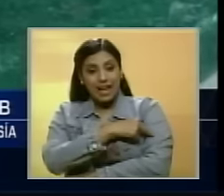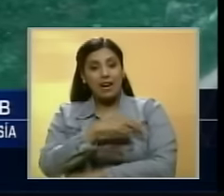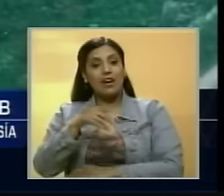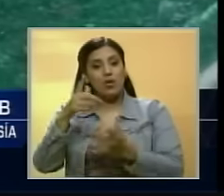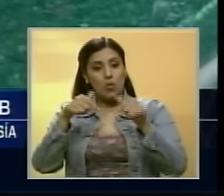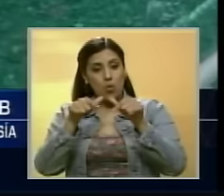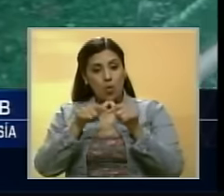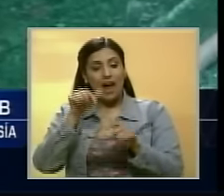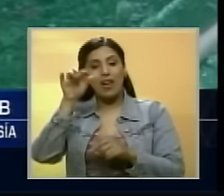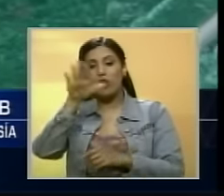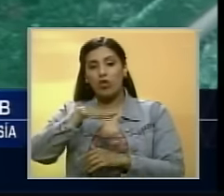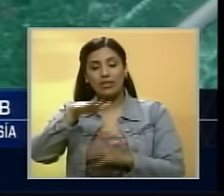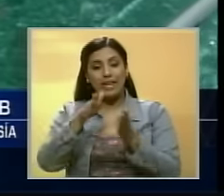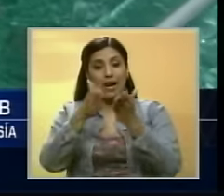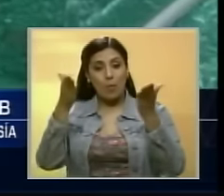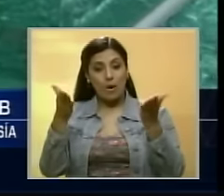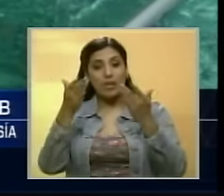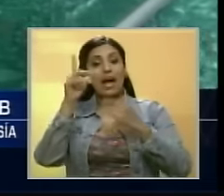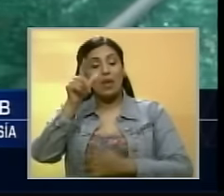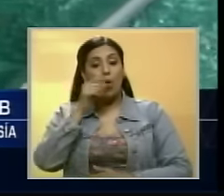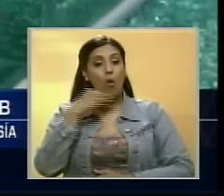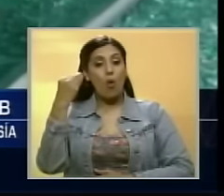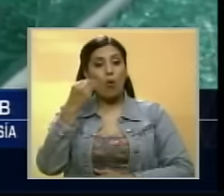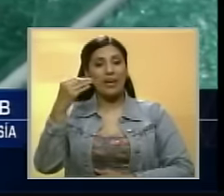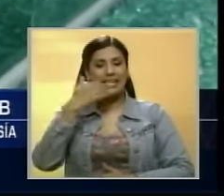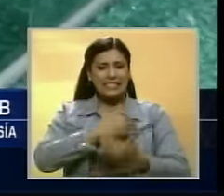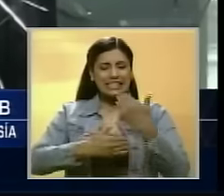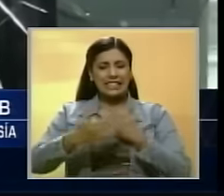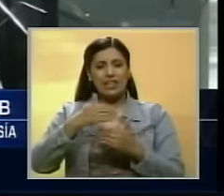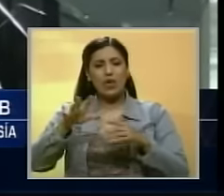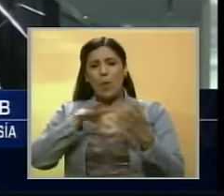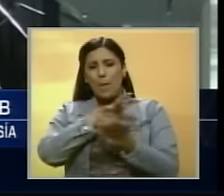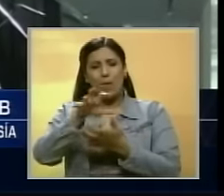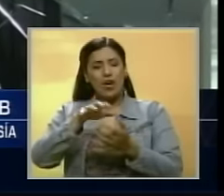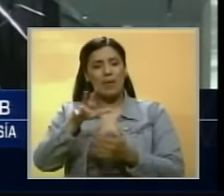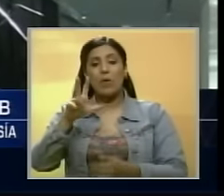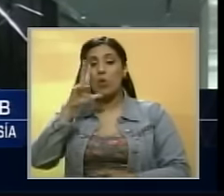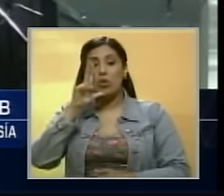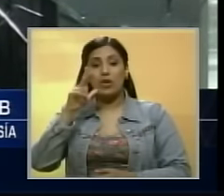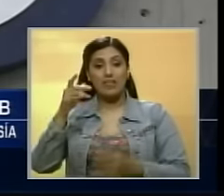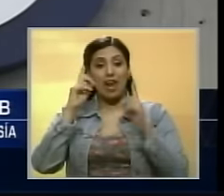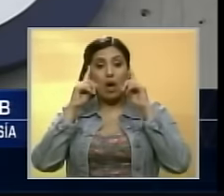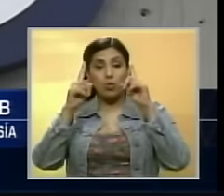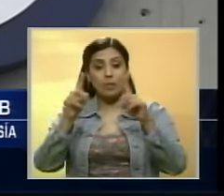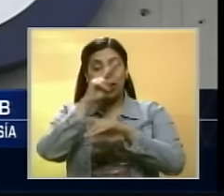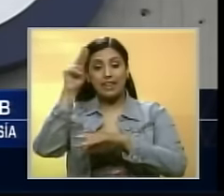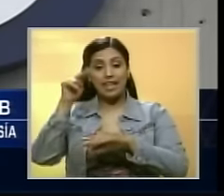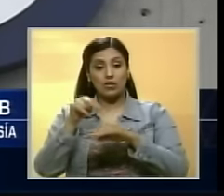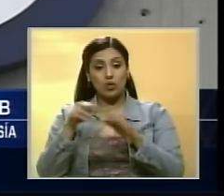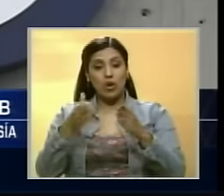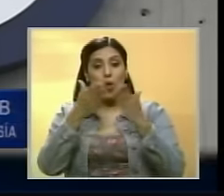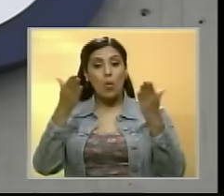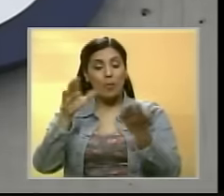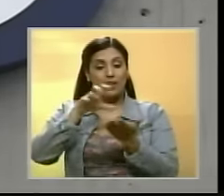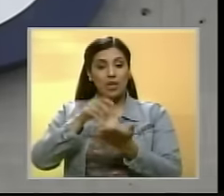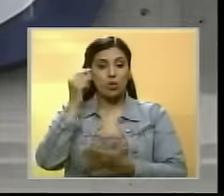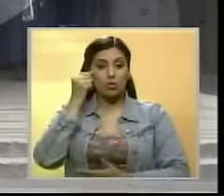dominichi en carúpano el joven fue herido durante la situación irregular registrada en la carretera nacional caraco cumaná